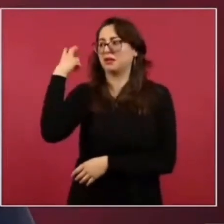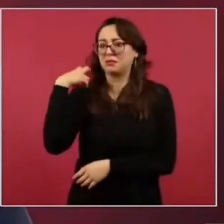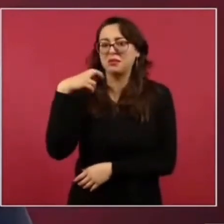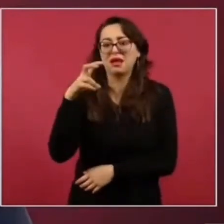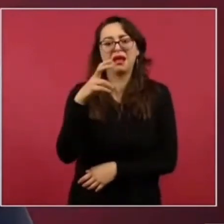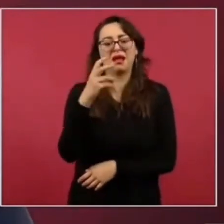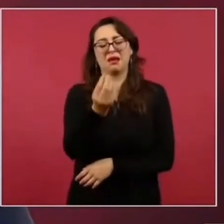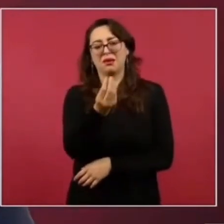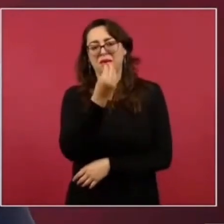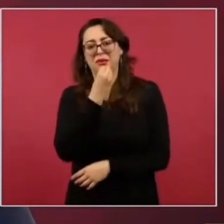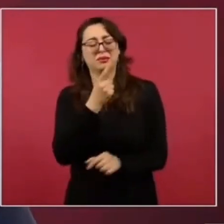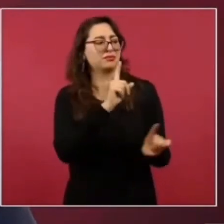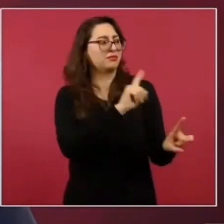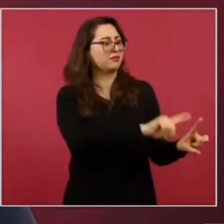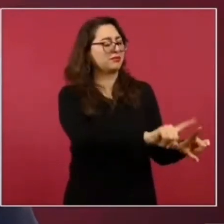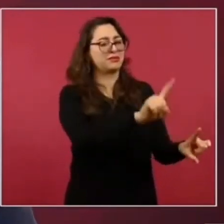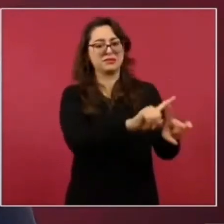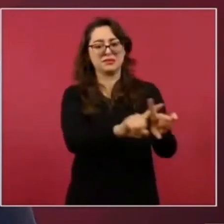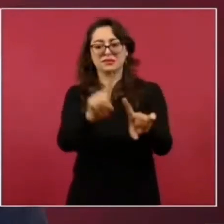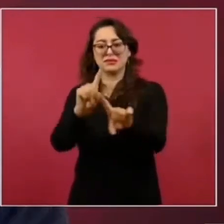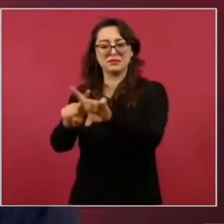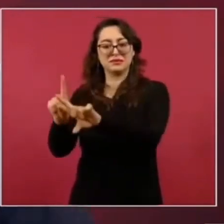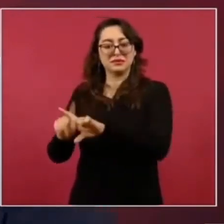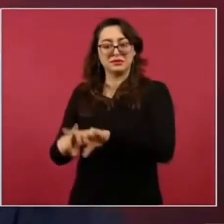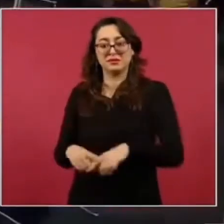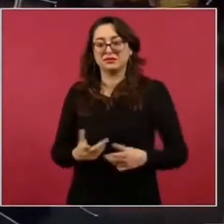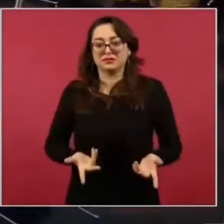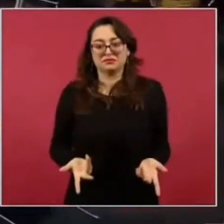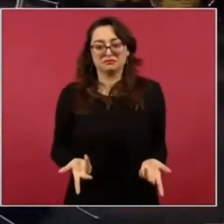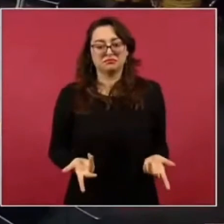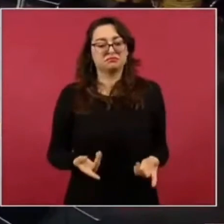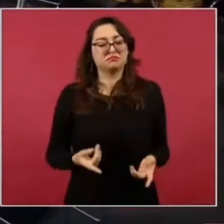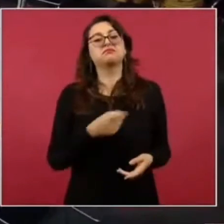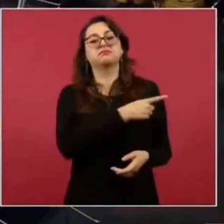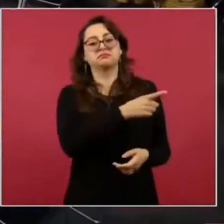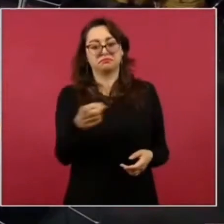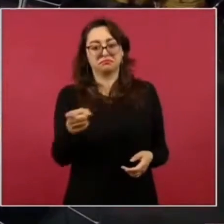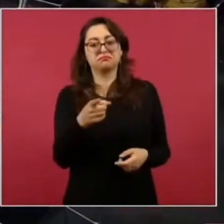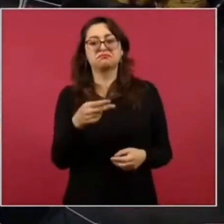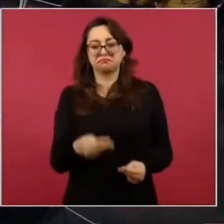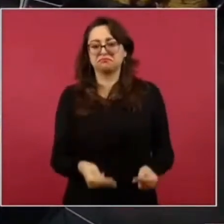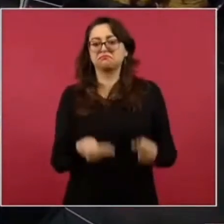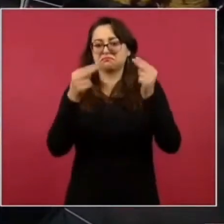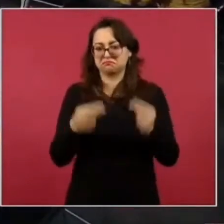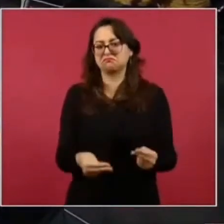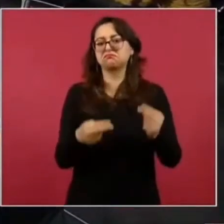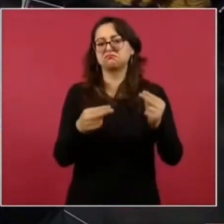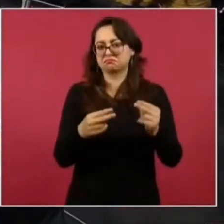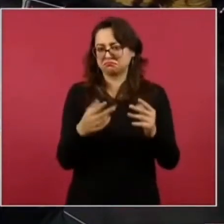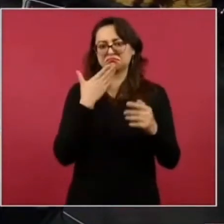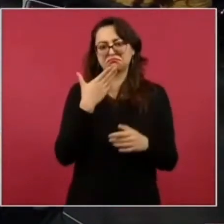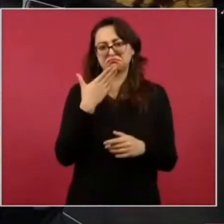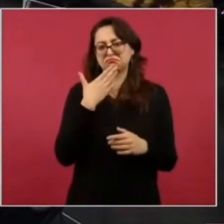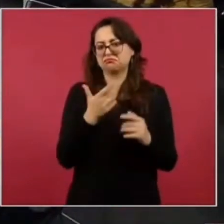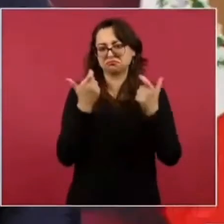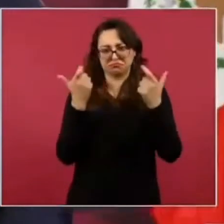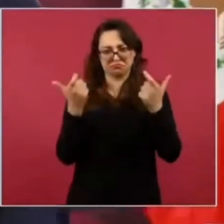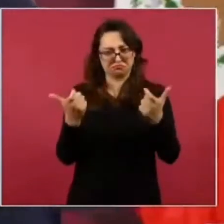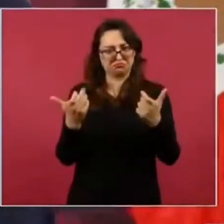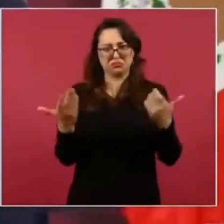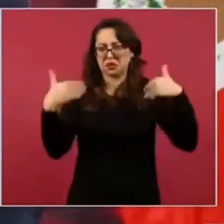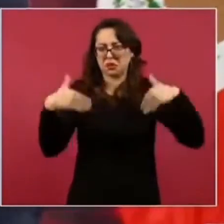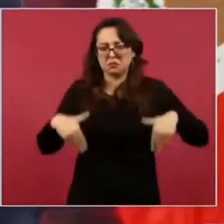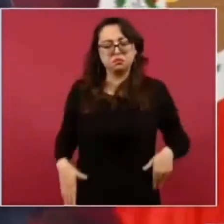tipo. O sea, buenos negocios para las empresas extranjeras, empresas